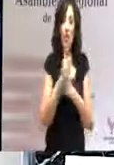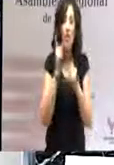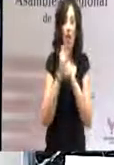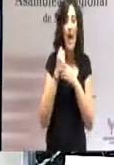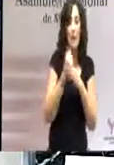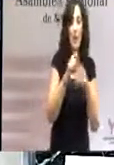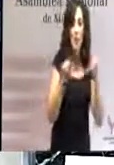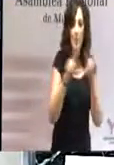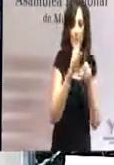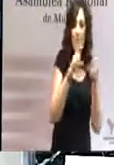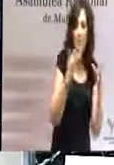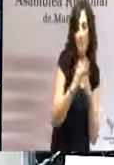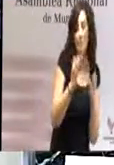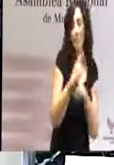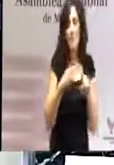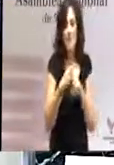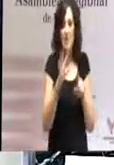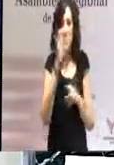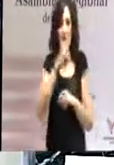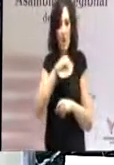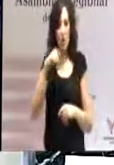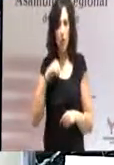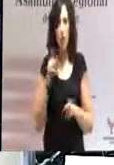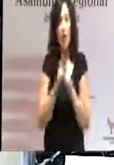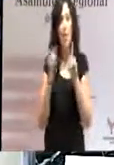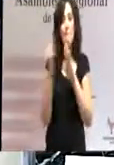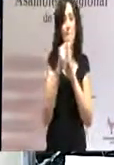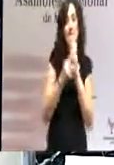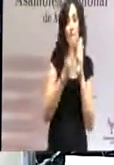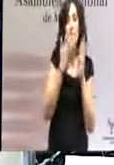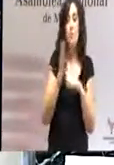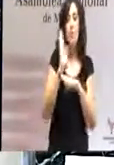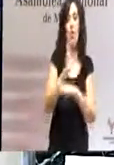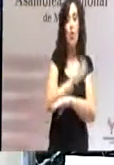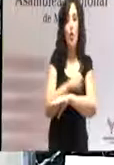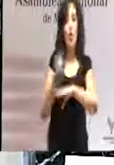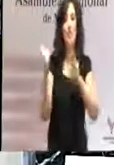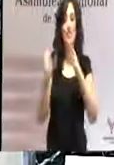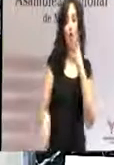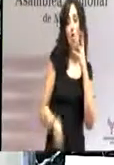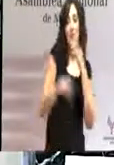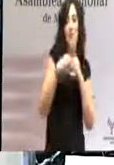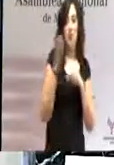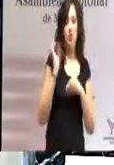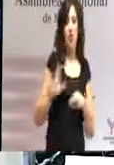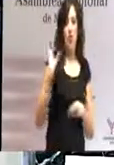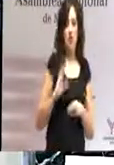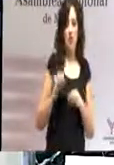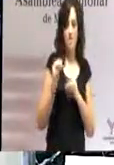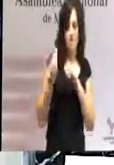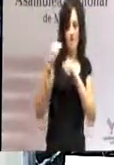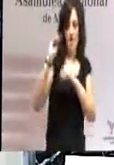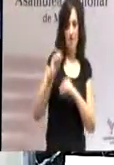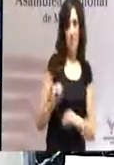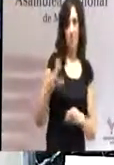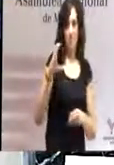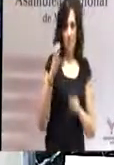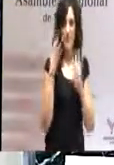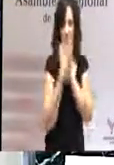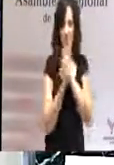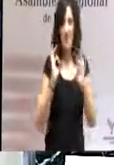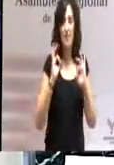pymes y autónomos y en una medida como la que propone Ciudadanos, que es el complemento salarial. Pero, sobre todo, hace falta un